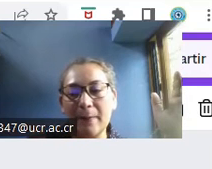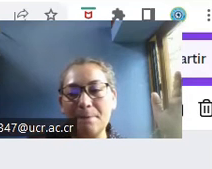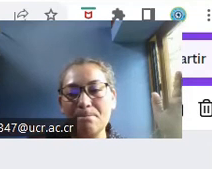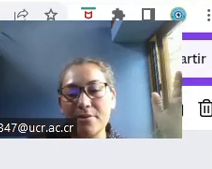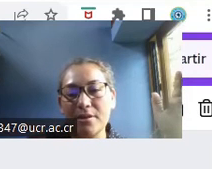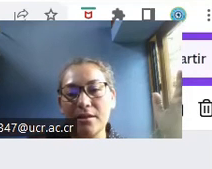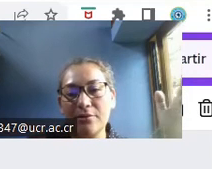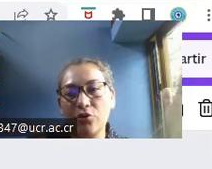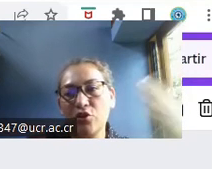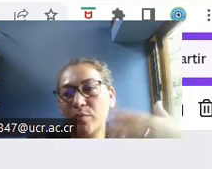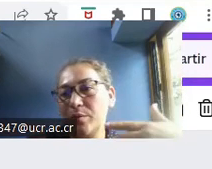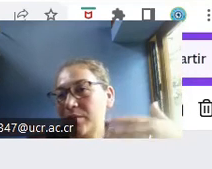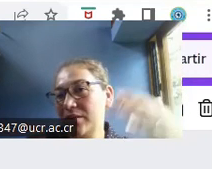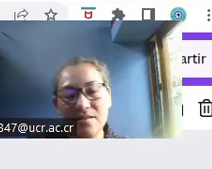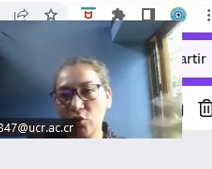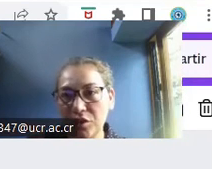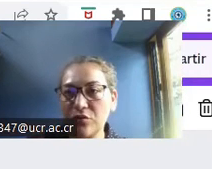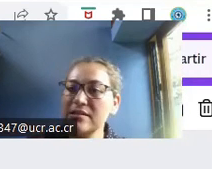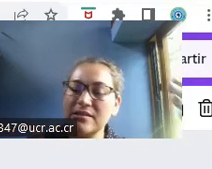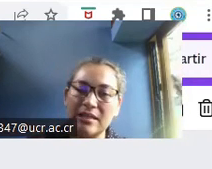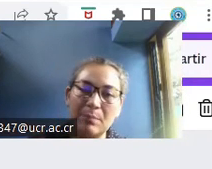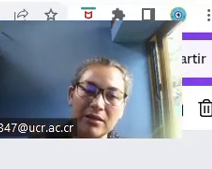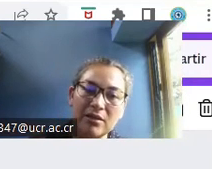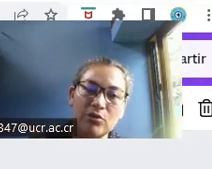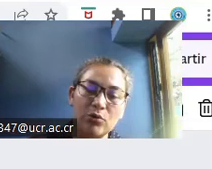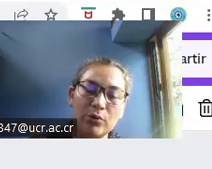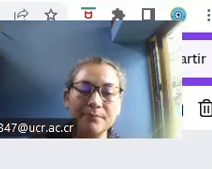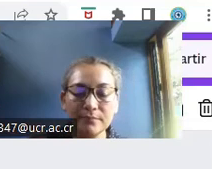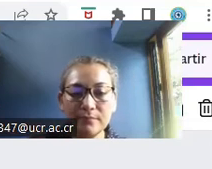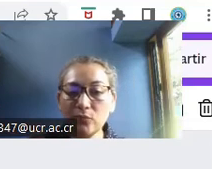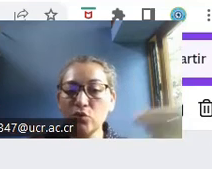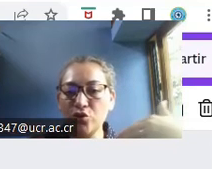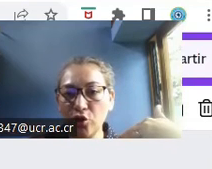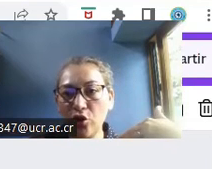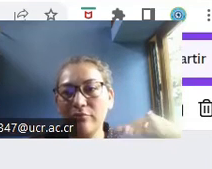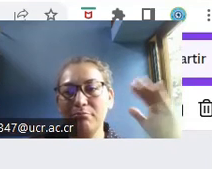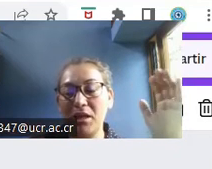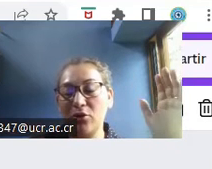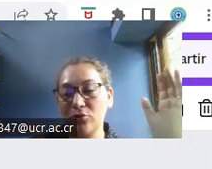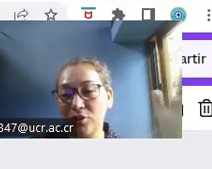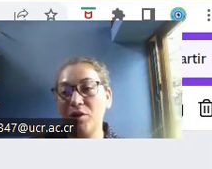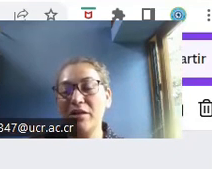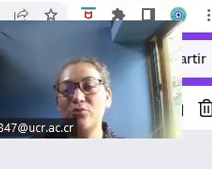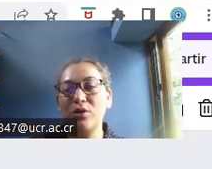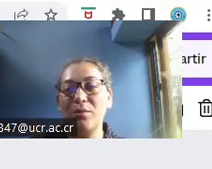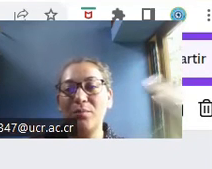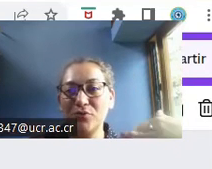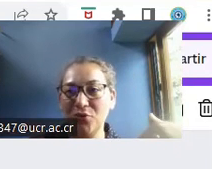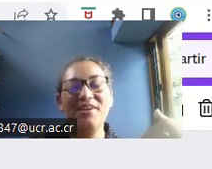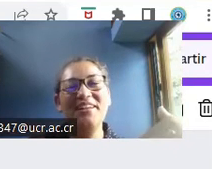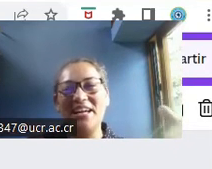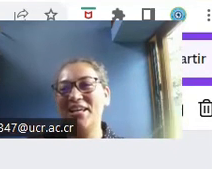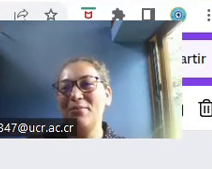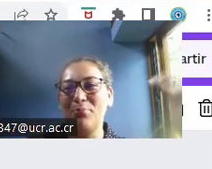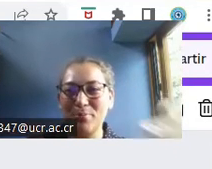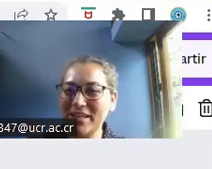nos permite ya hacer un montón de cosas desde la parte que uno paga. Yo me encontré una vez una